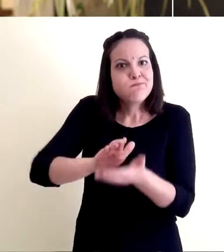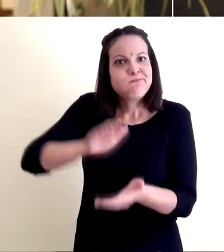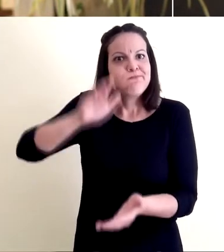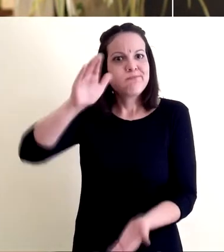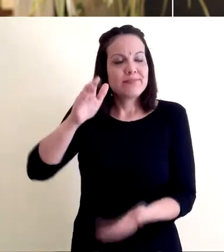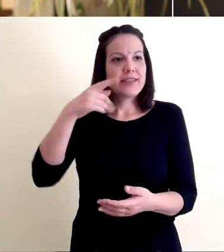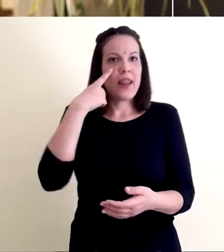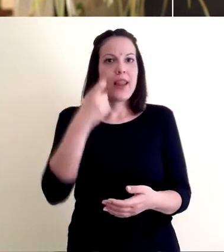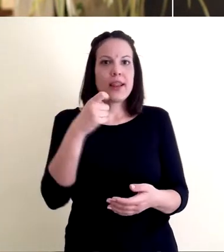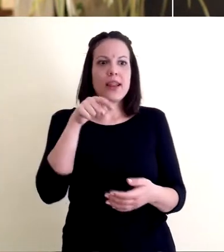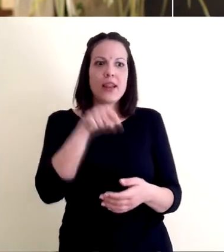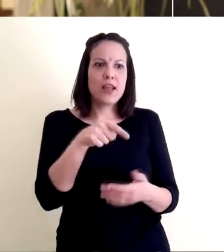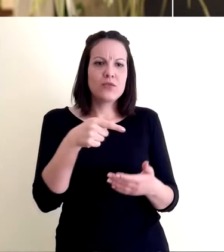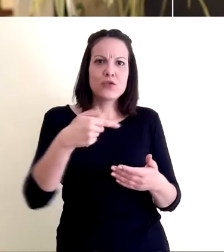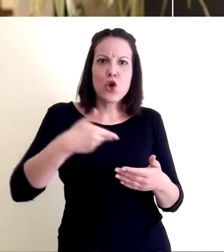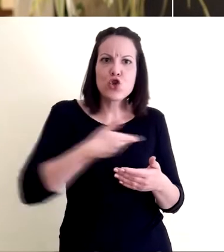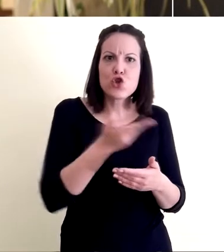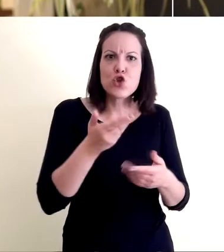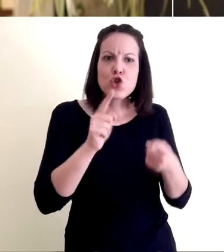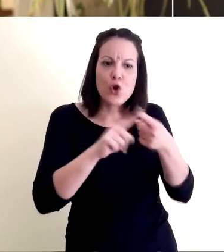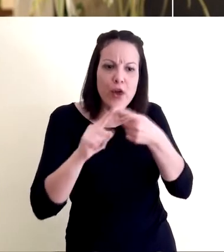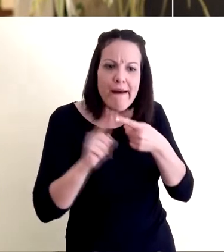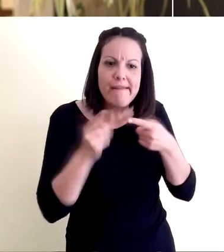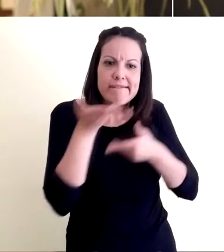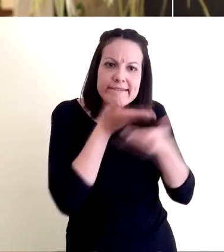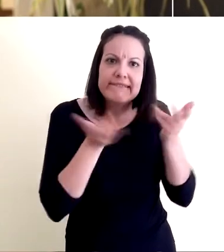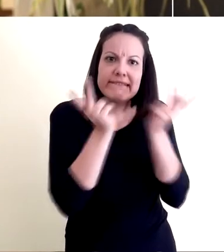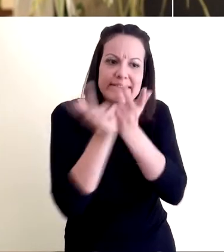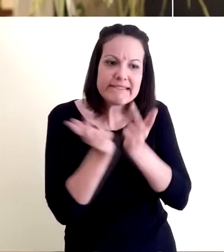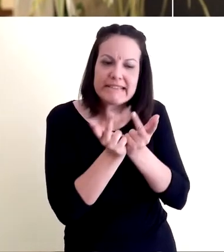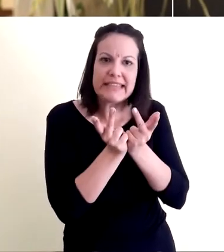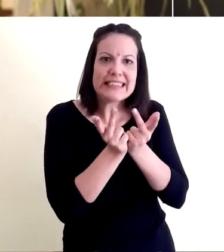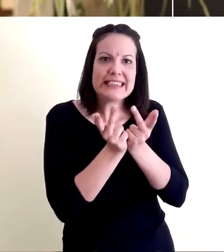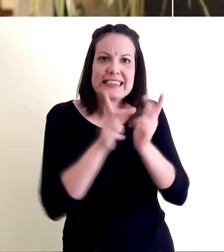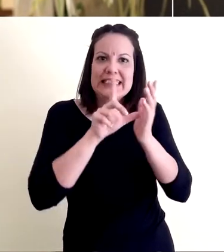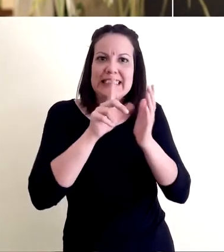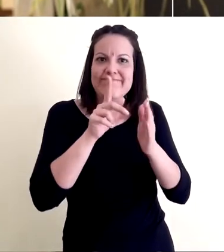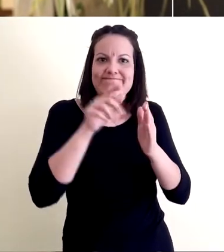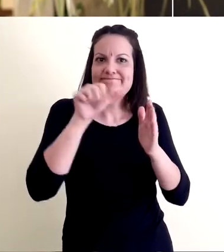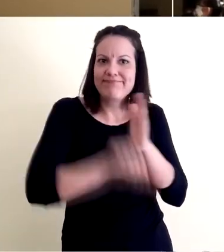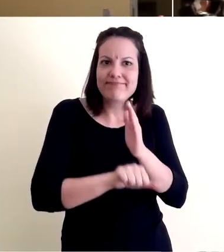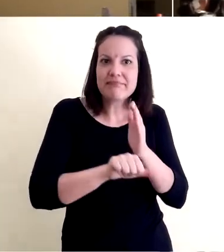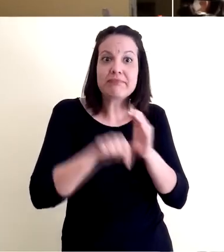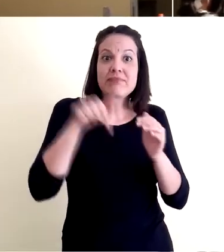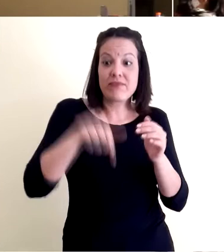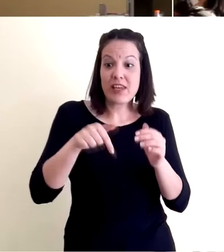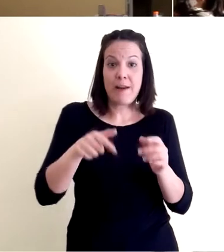en términos de socialización se retrasaron y hoy cuando vuelven a las aulas los niños en estas